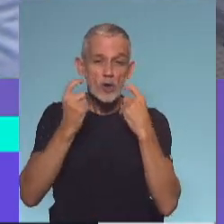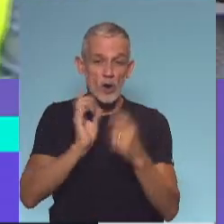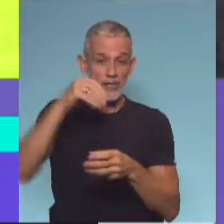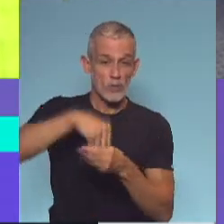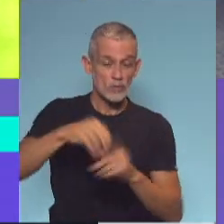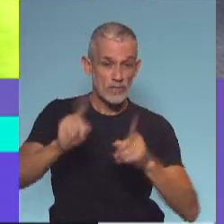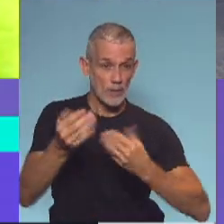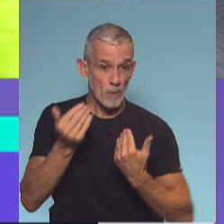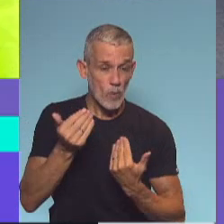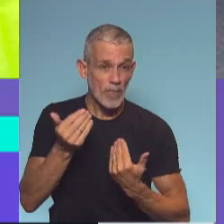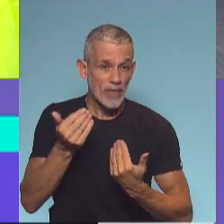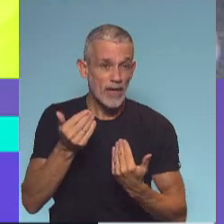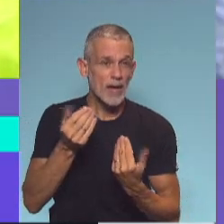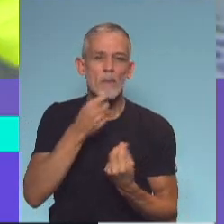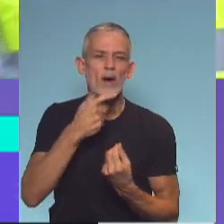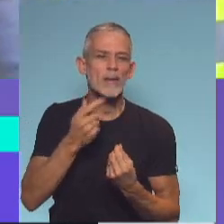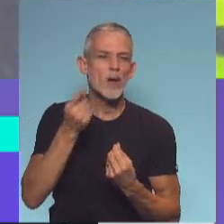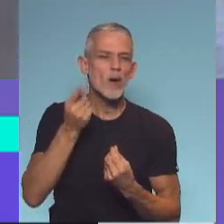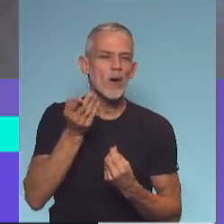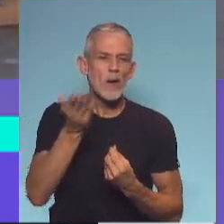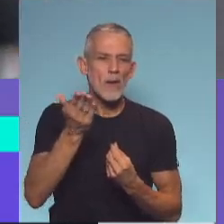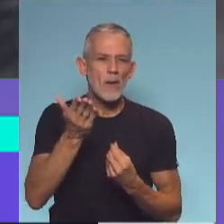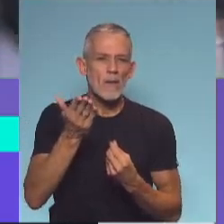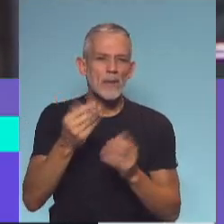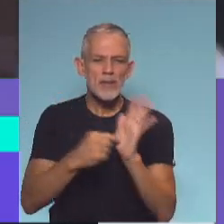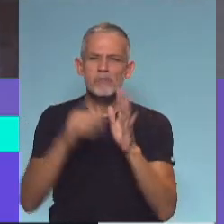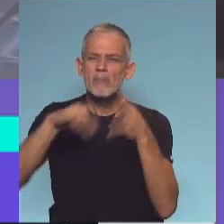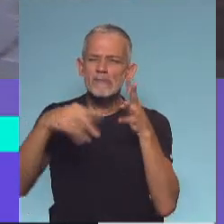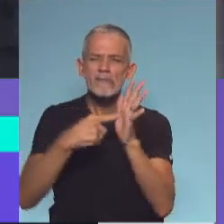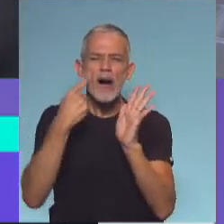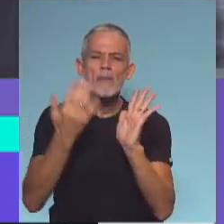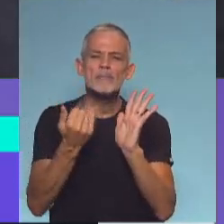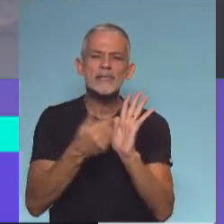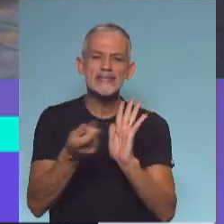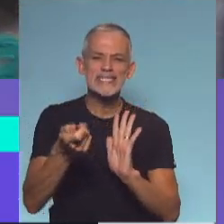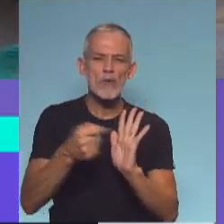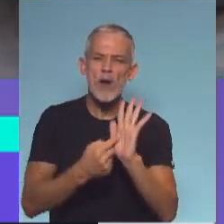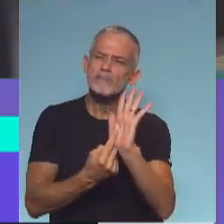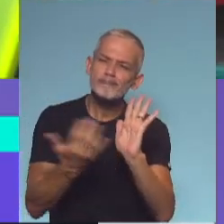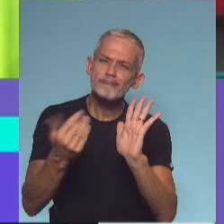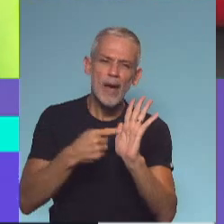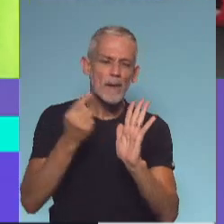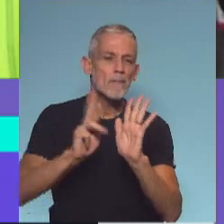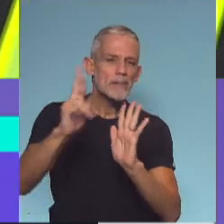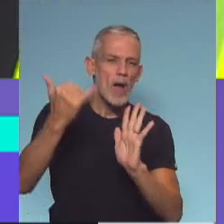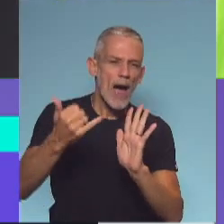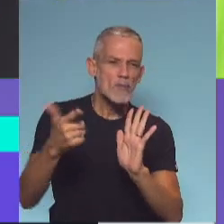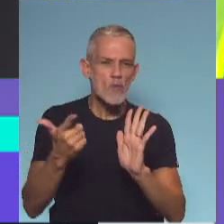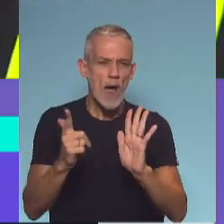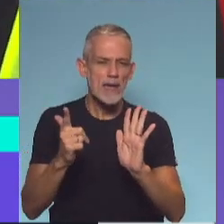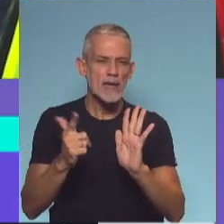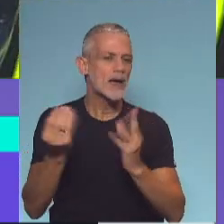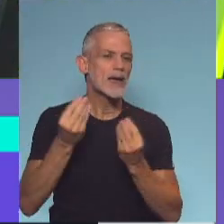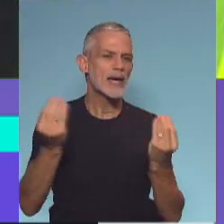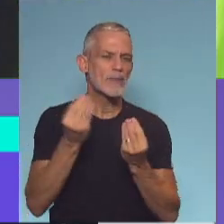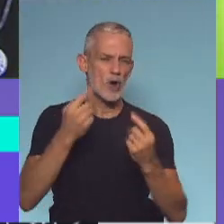incluyen también el pedido justamente del código QR? Tanto de parte de Natalia o del resto de los agentes de tránsito que están allí. ¿Y qué